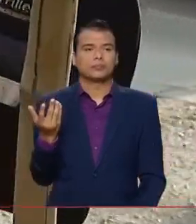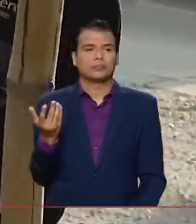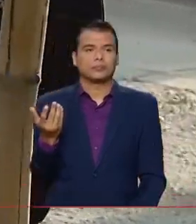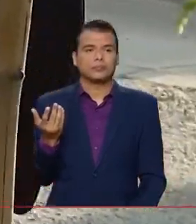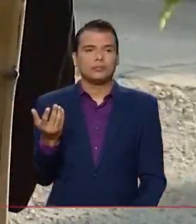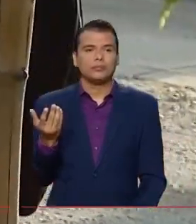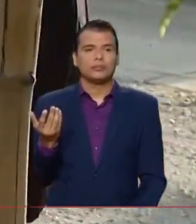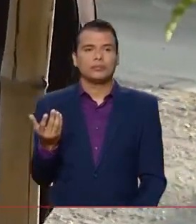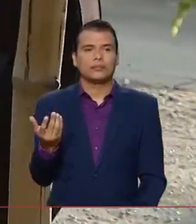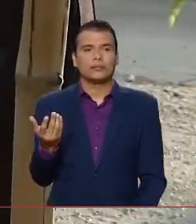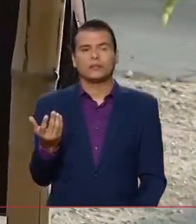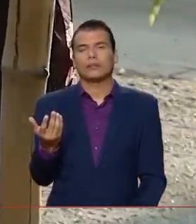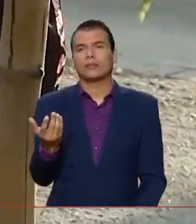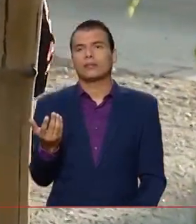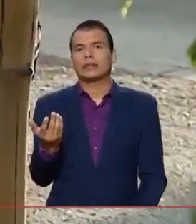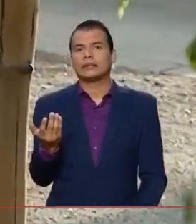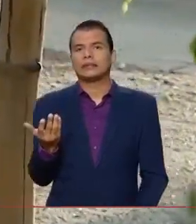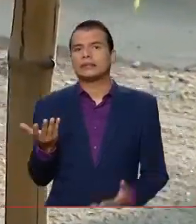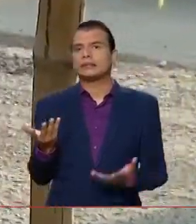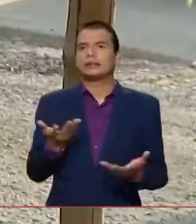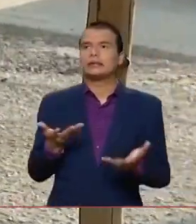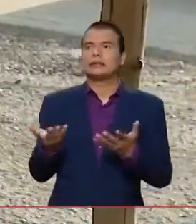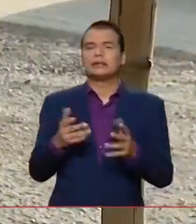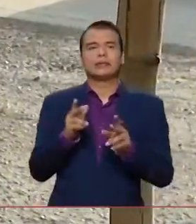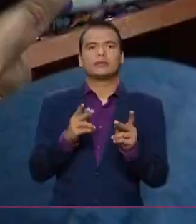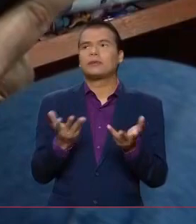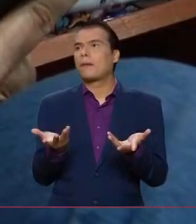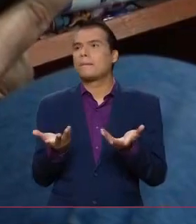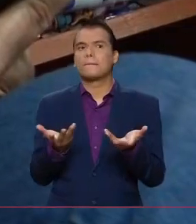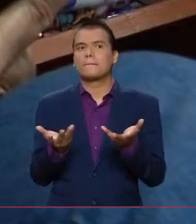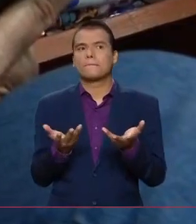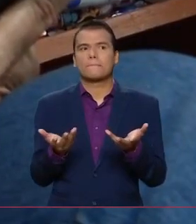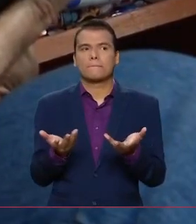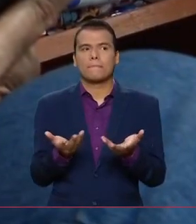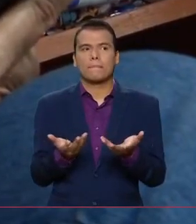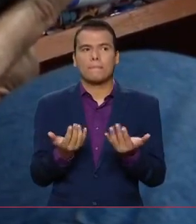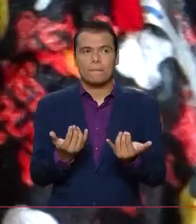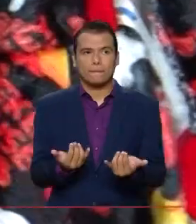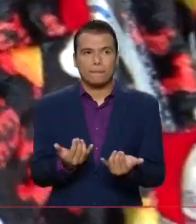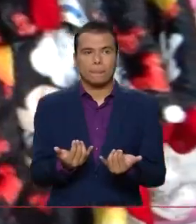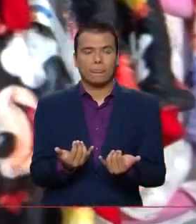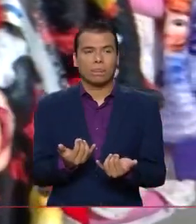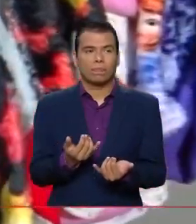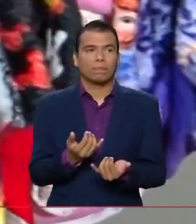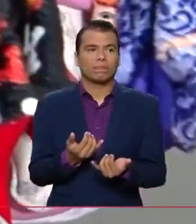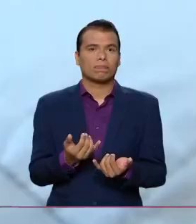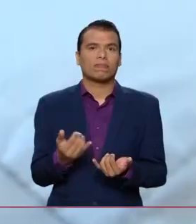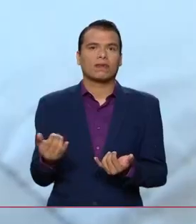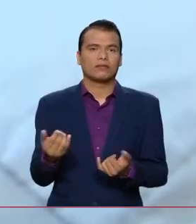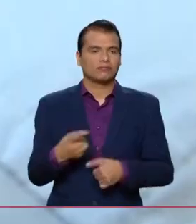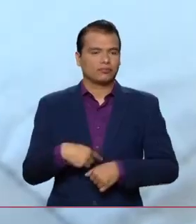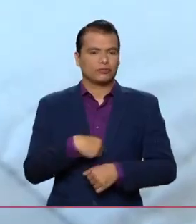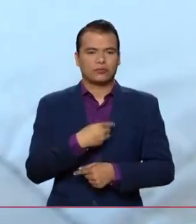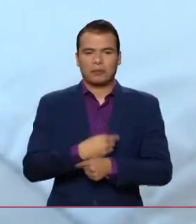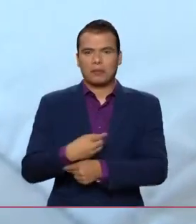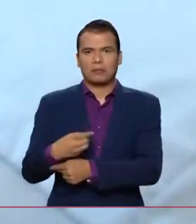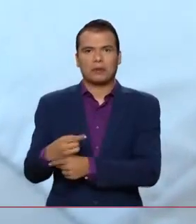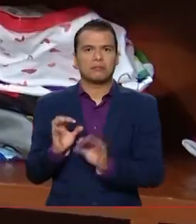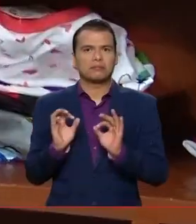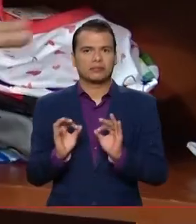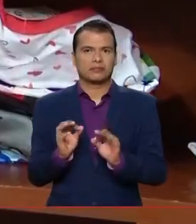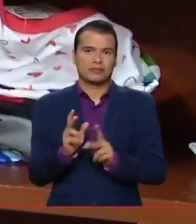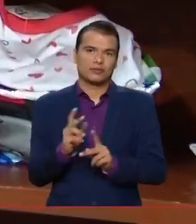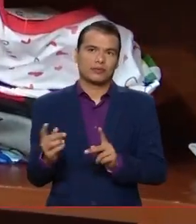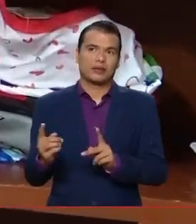con esos tres pilares generar esa confianza. Luz Gisela Gaviria, quien confecciona y vende prendas y accesorios para mascotas, considera